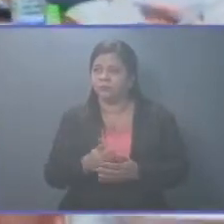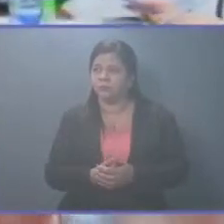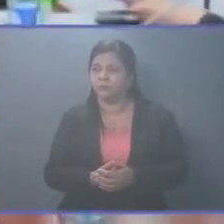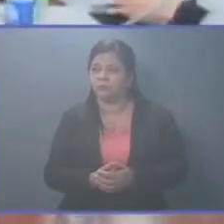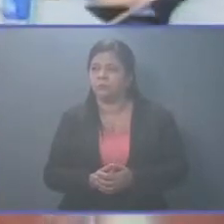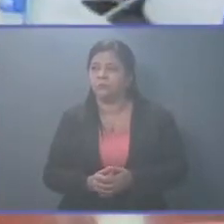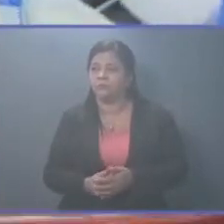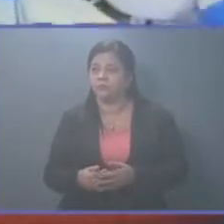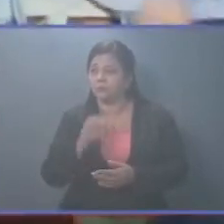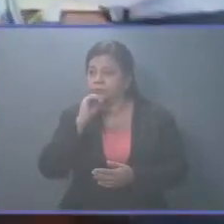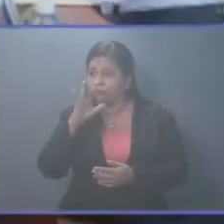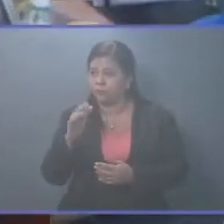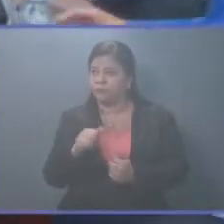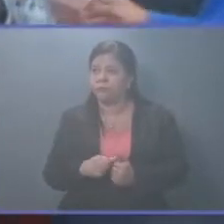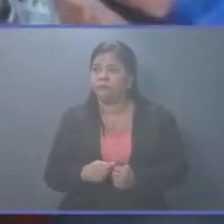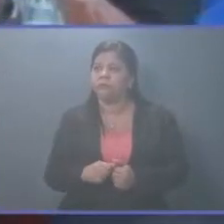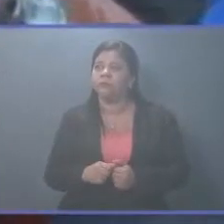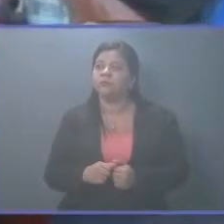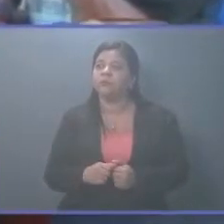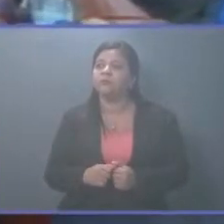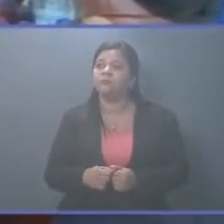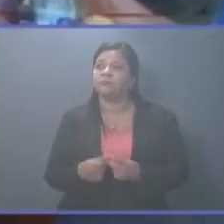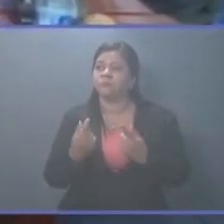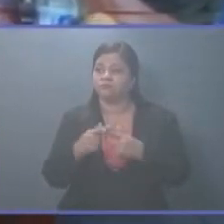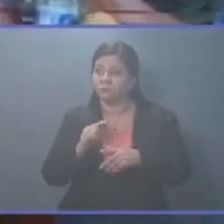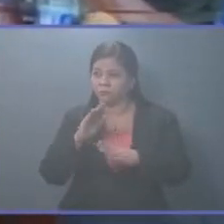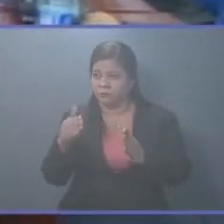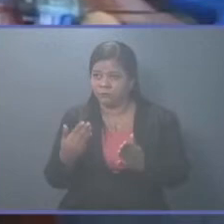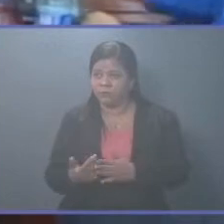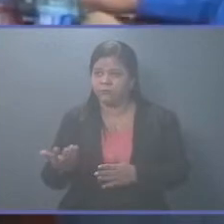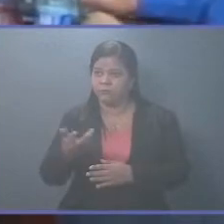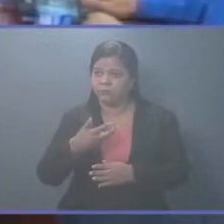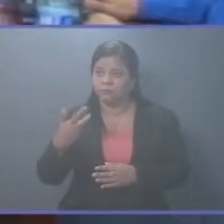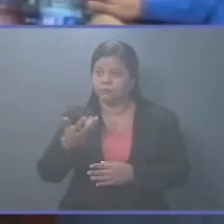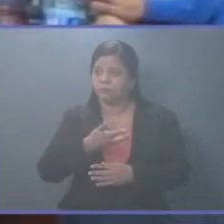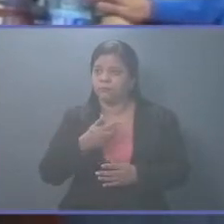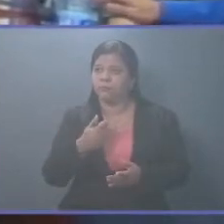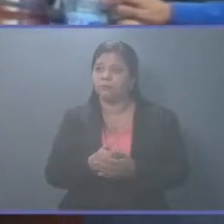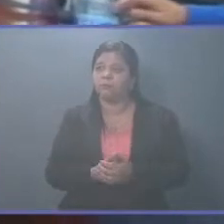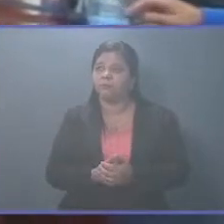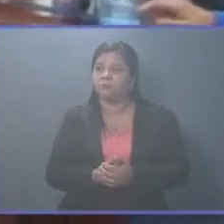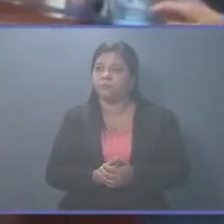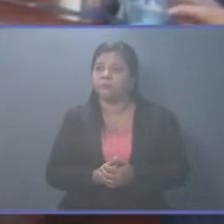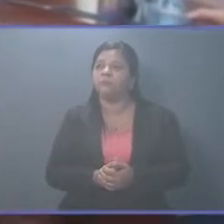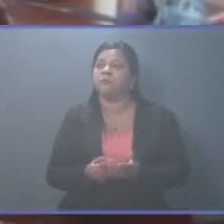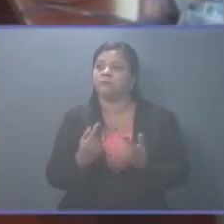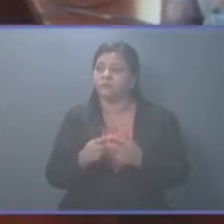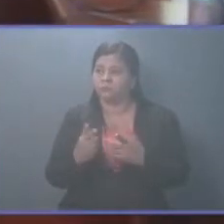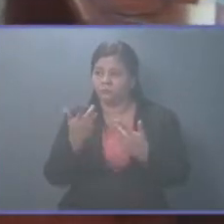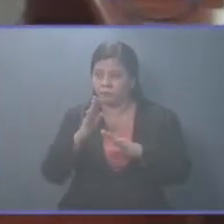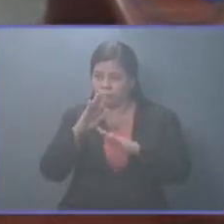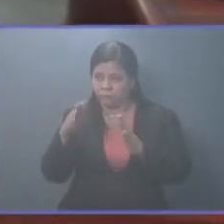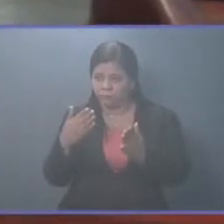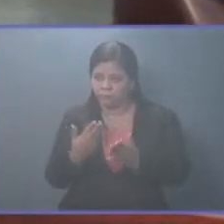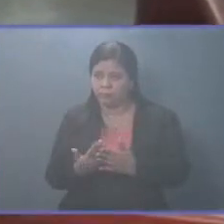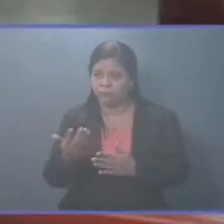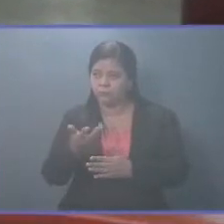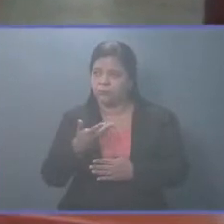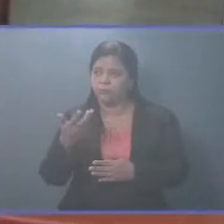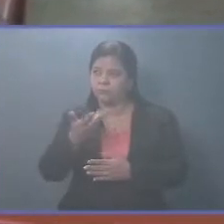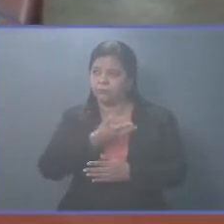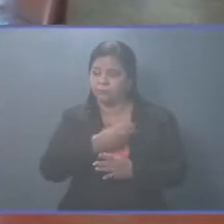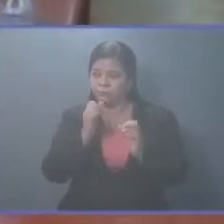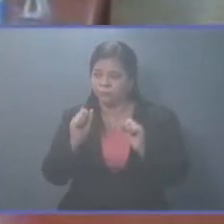que decía era que la evidencia para ese día era insuficiente para que nosotros pudiéramos emitir